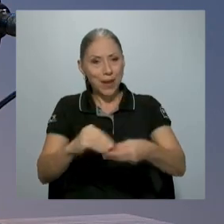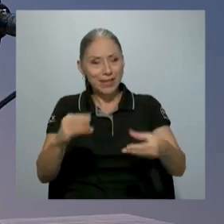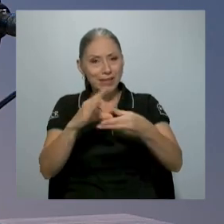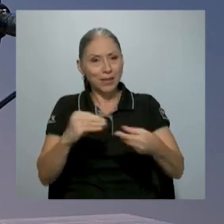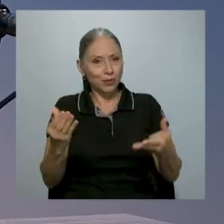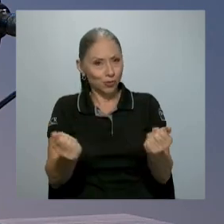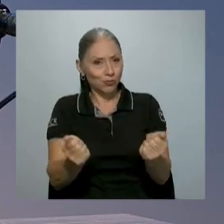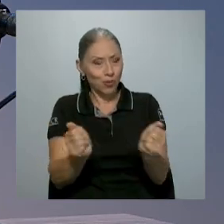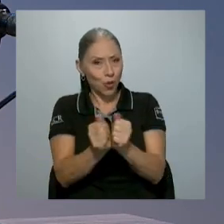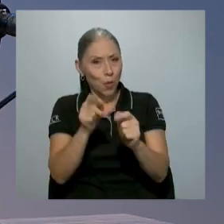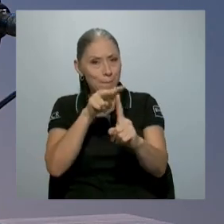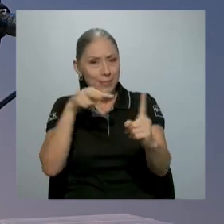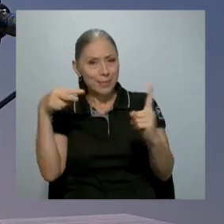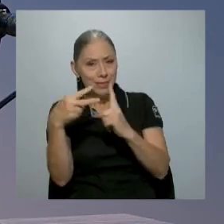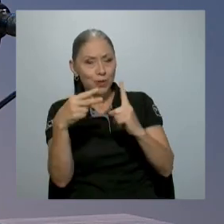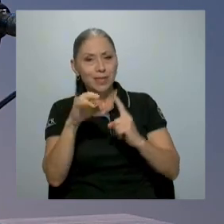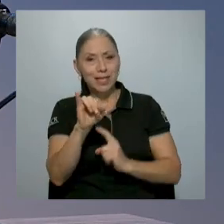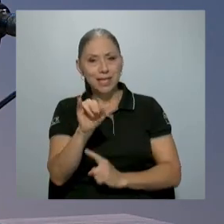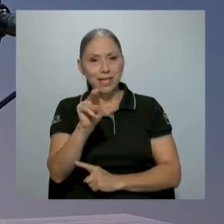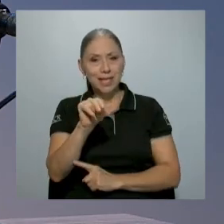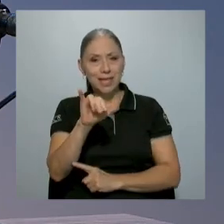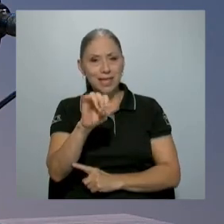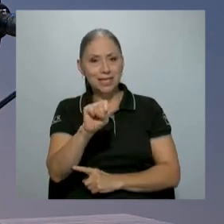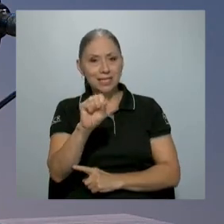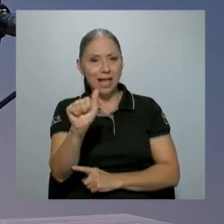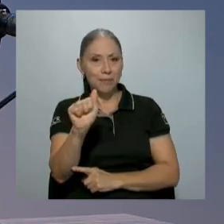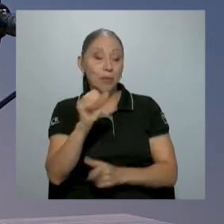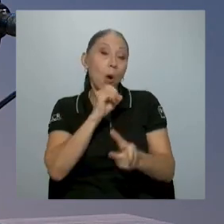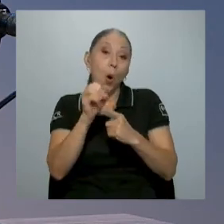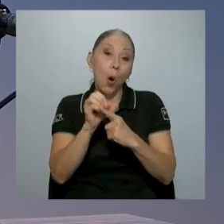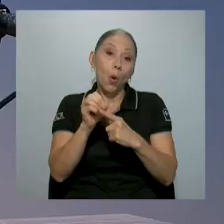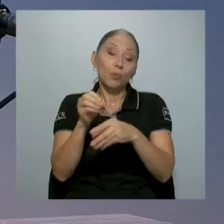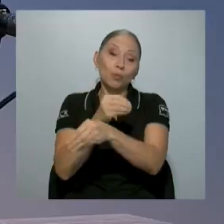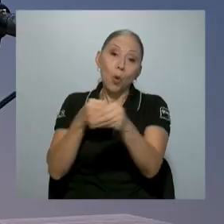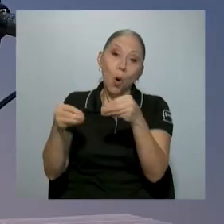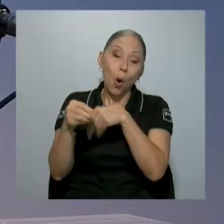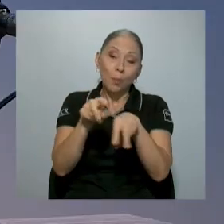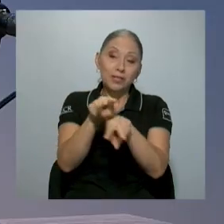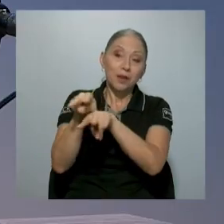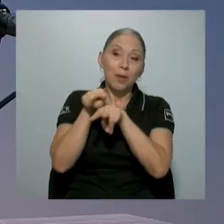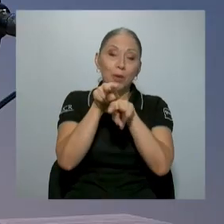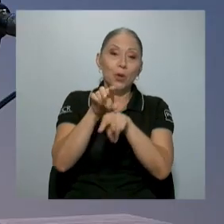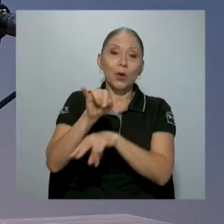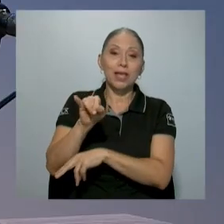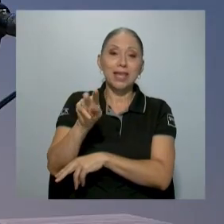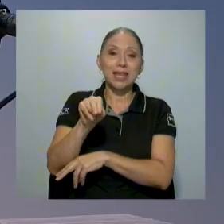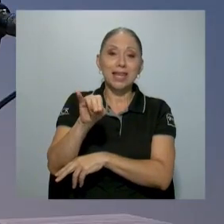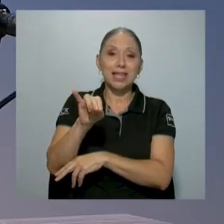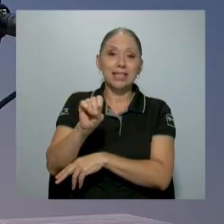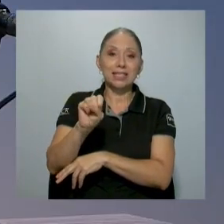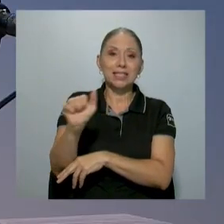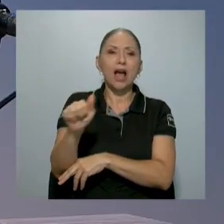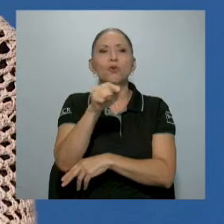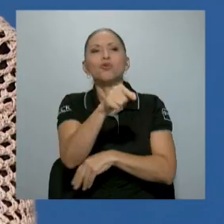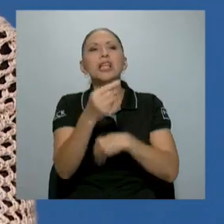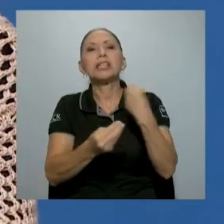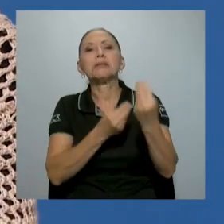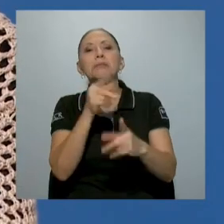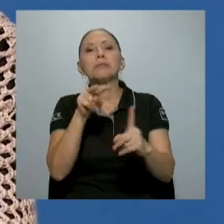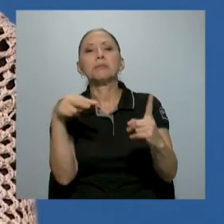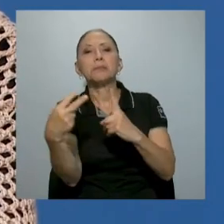desde la visión de INISA, porque usted, o del observatorio de INISA, ¿cómo ve usted la circunstancia?